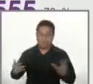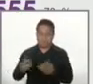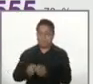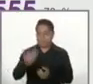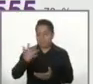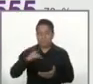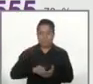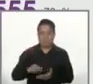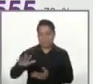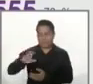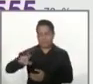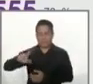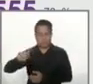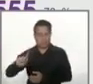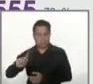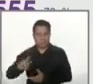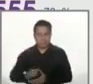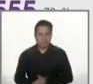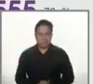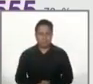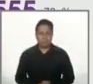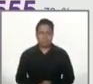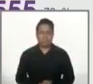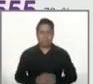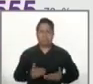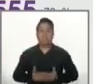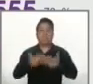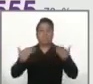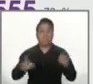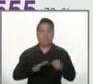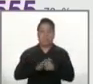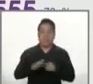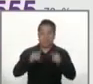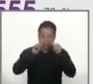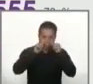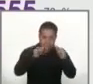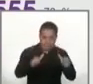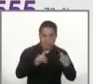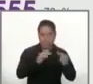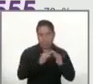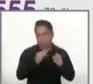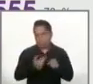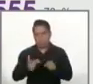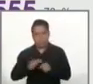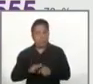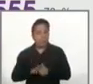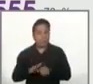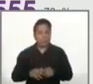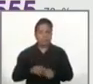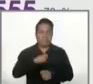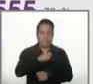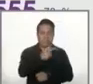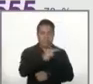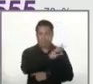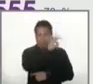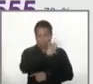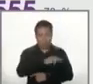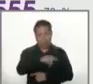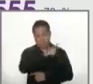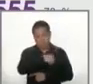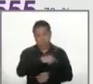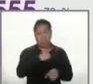5.570. Con respecto al tipo de atención, El 22% del total de los